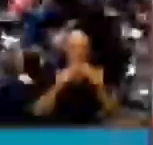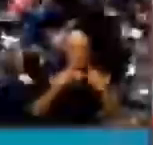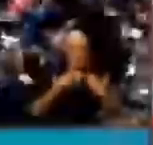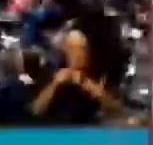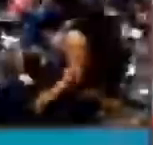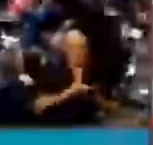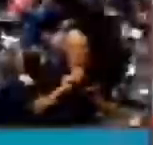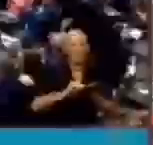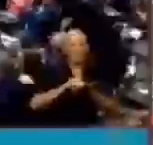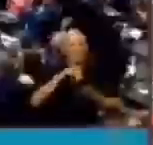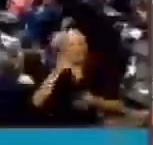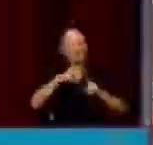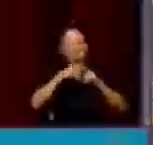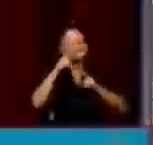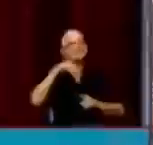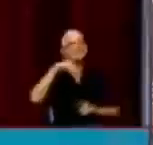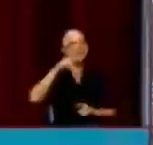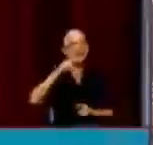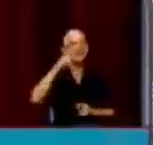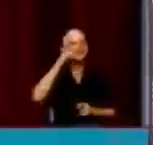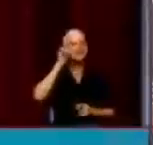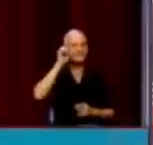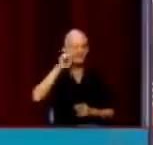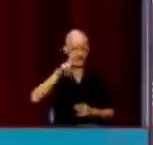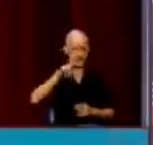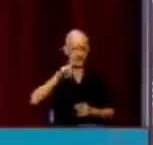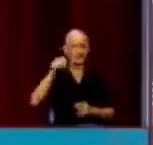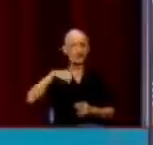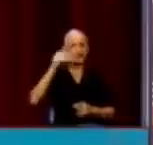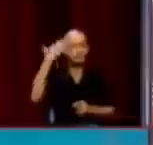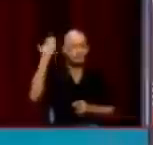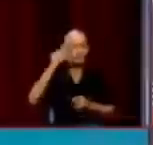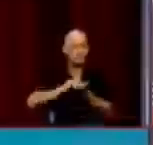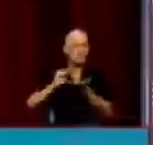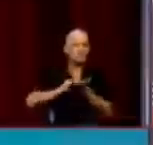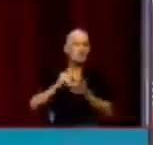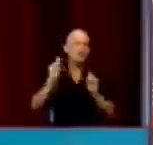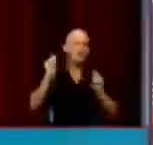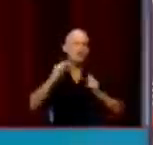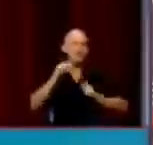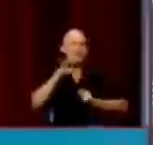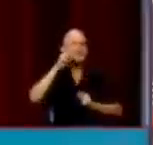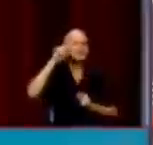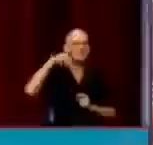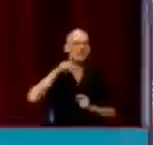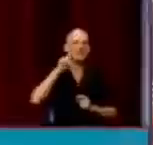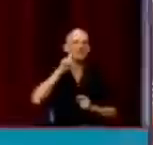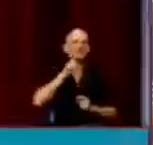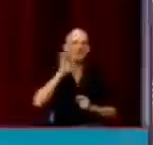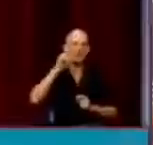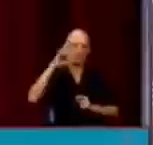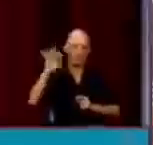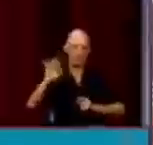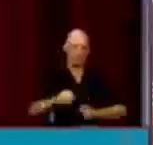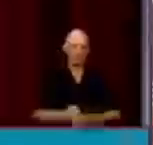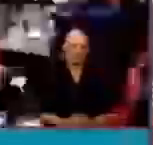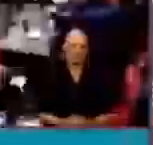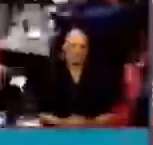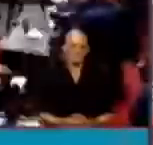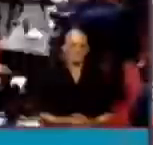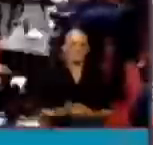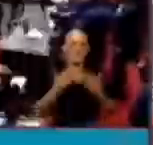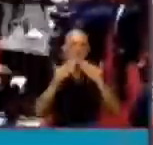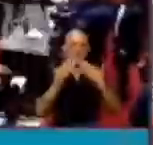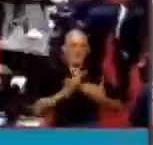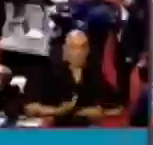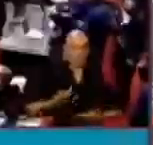salía a costar. Pero un auto nos sale acá muchísimo más caro que en Chile, muchísimo más caro que en cualquier país del mundo. Primero es casi siempre impuestos.